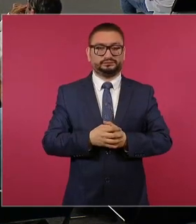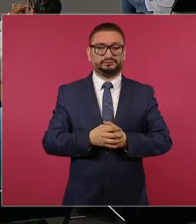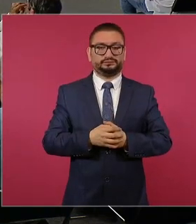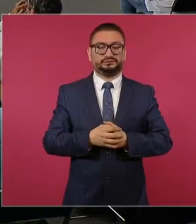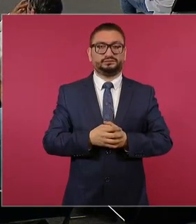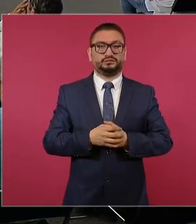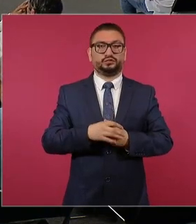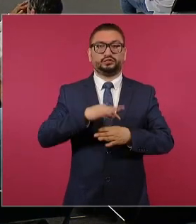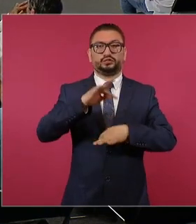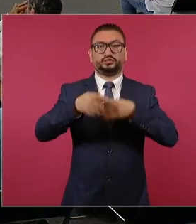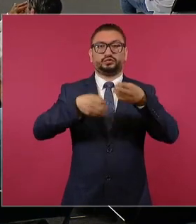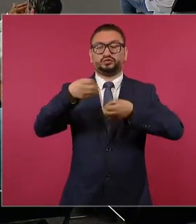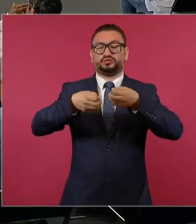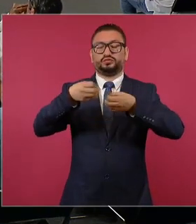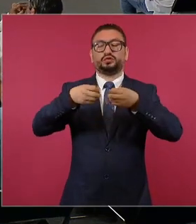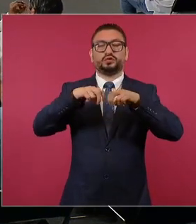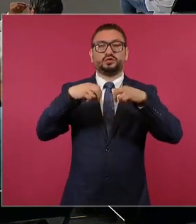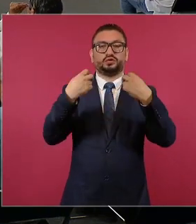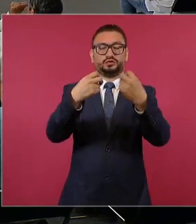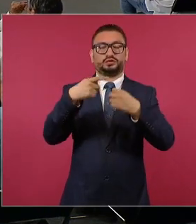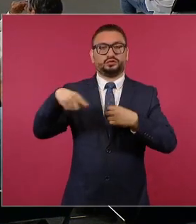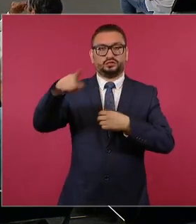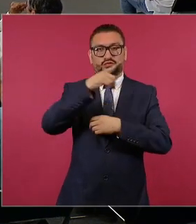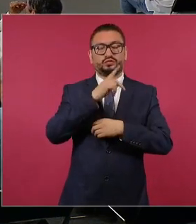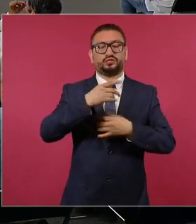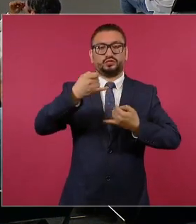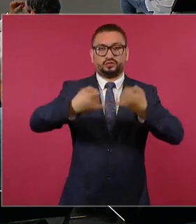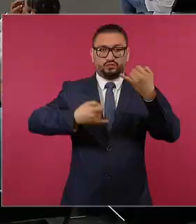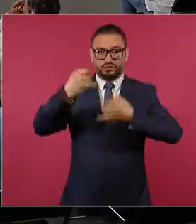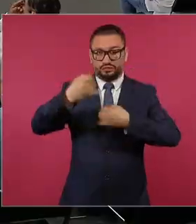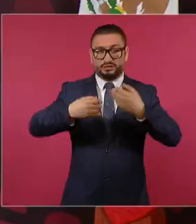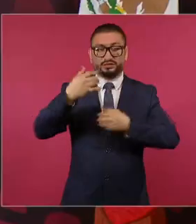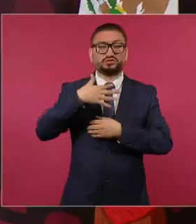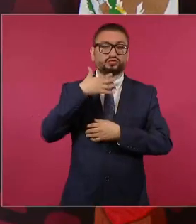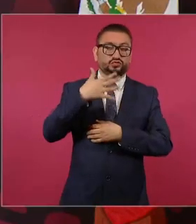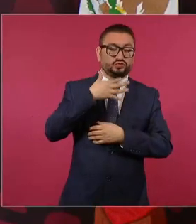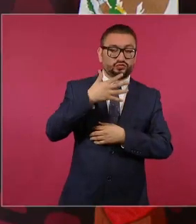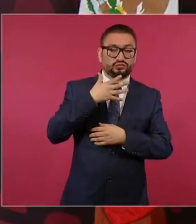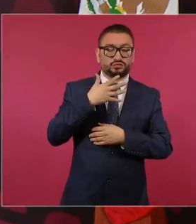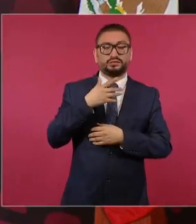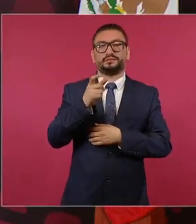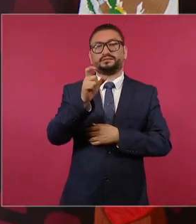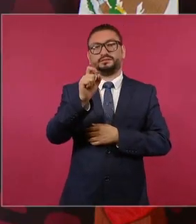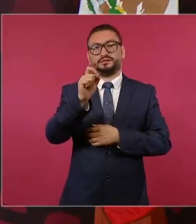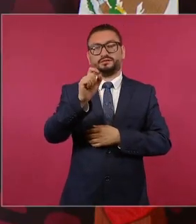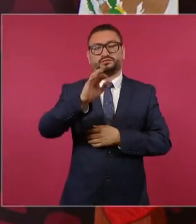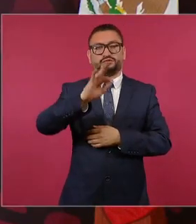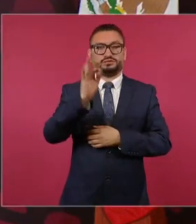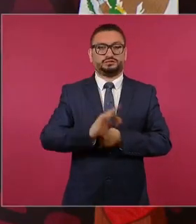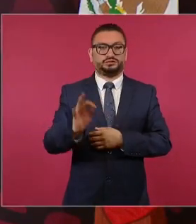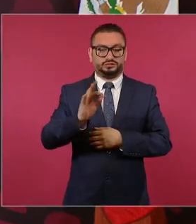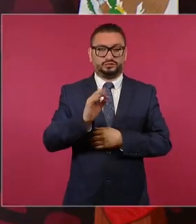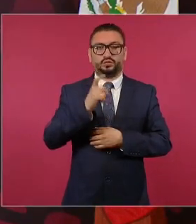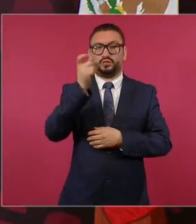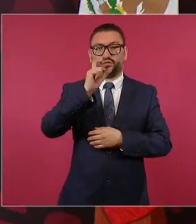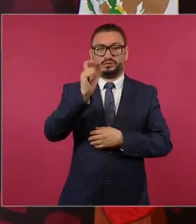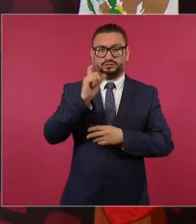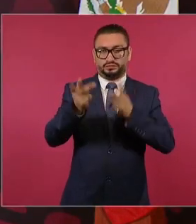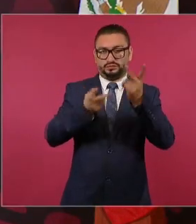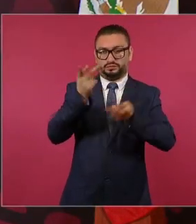Todos los ministros, magistrados o jueces son corruptos, 20% de una encuesta,